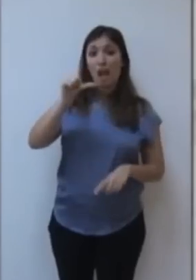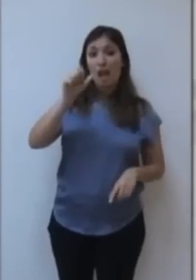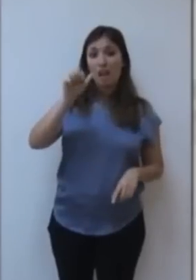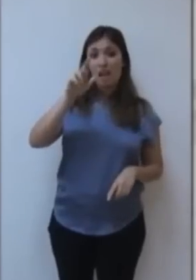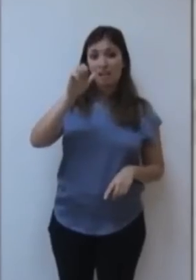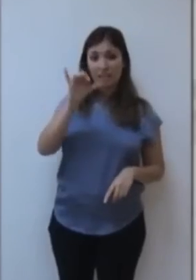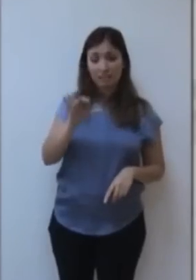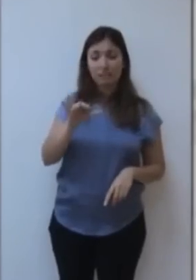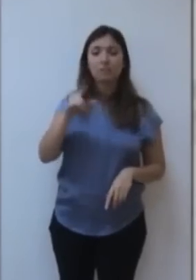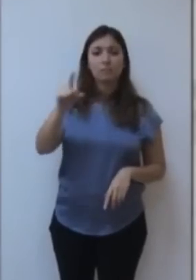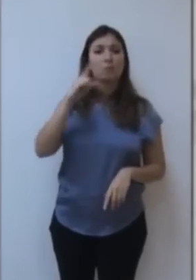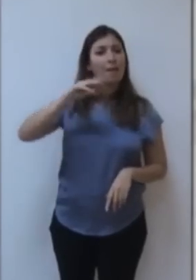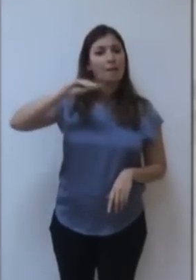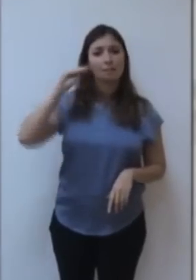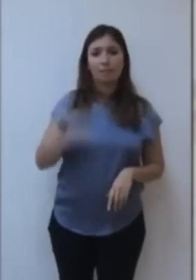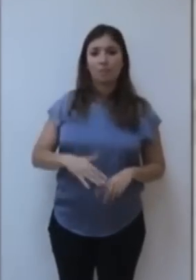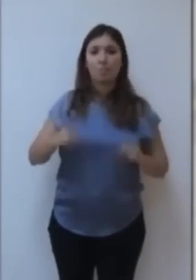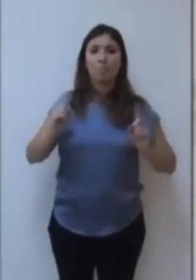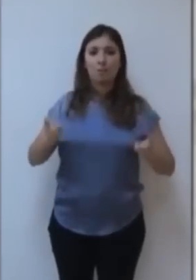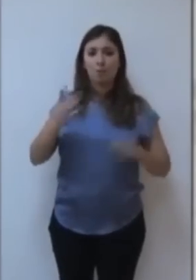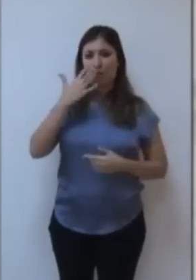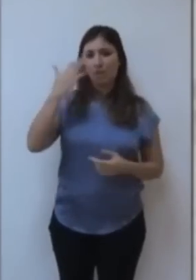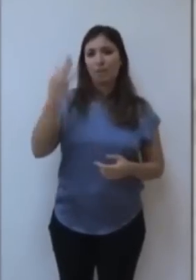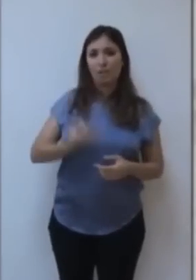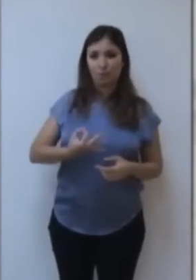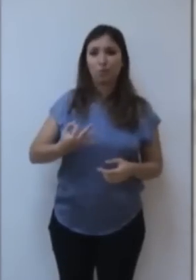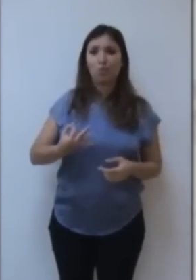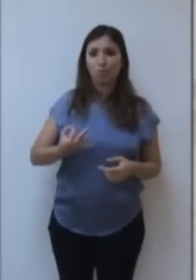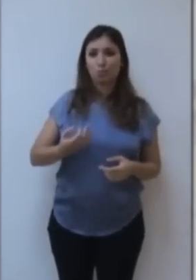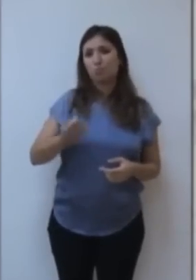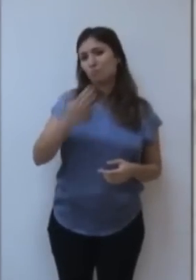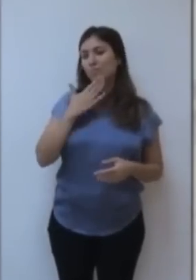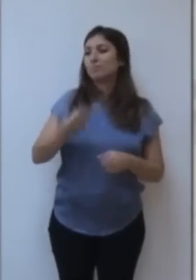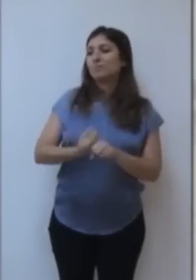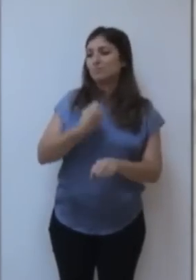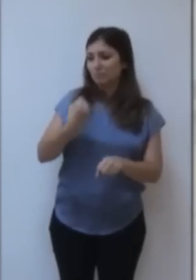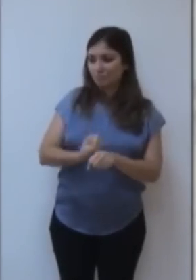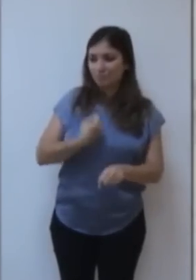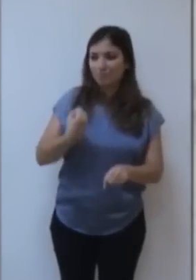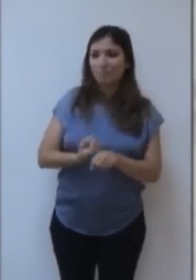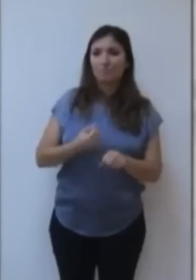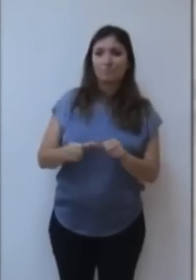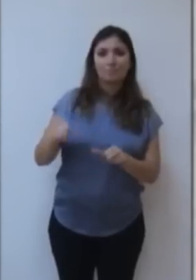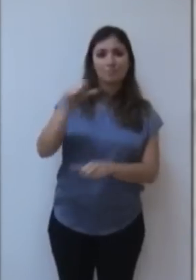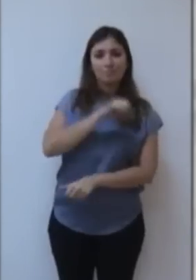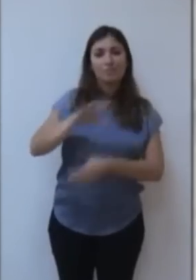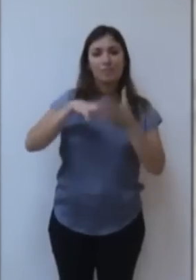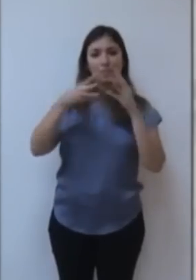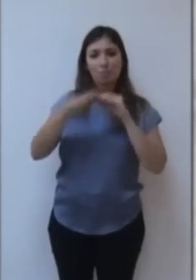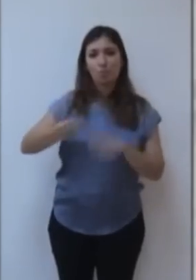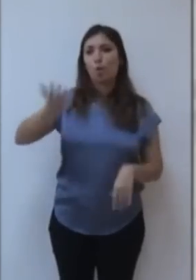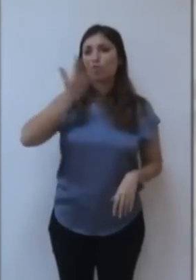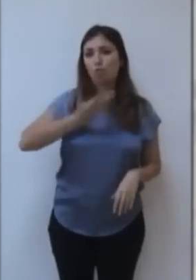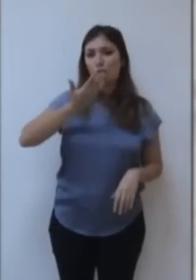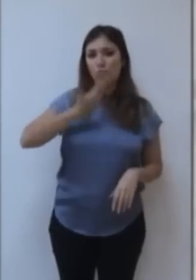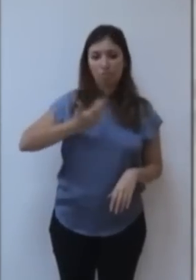primer premio nacional a la excelencia en prevención de riesgos, un poco también por todo este trabajo que habíamos hecho de adaptación y de